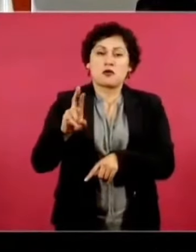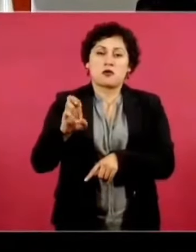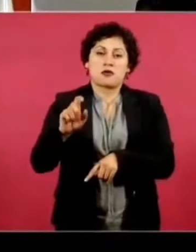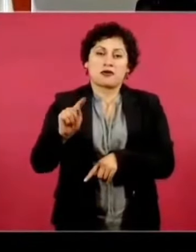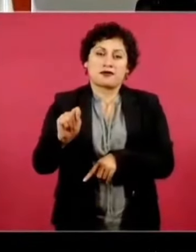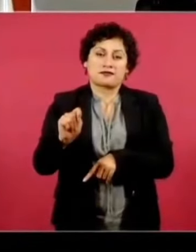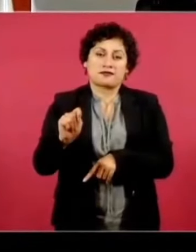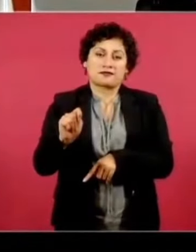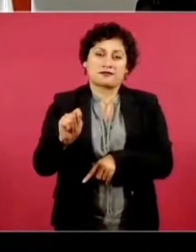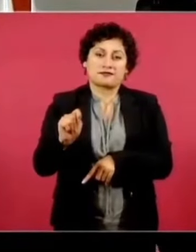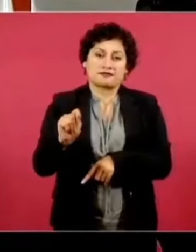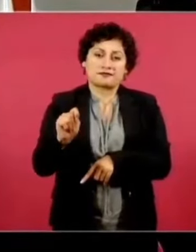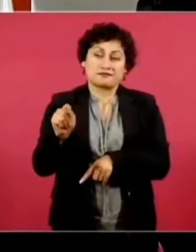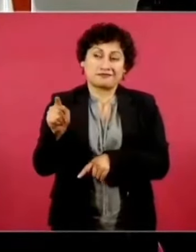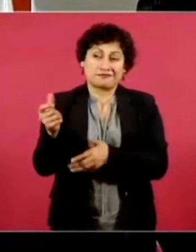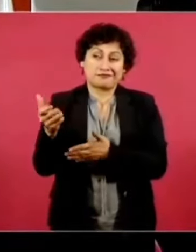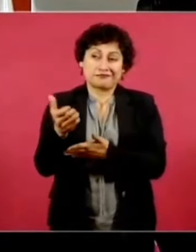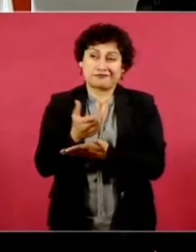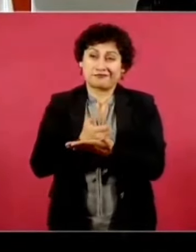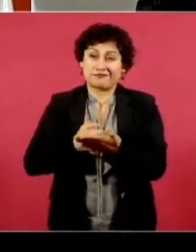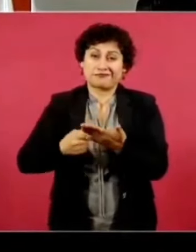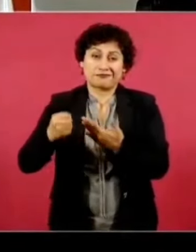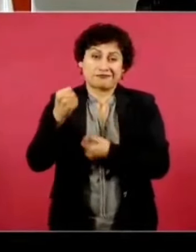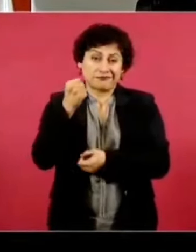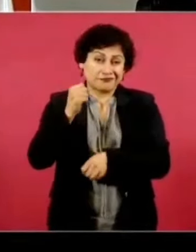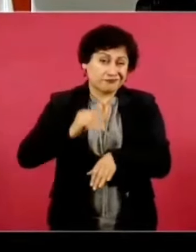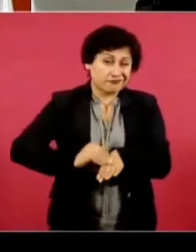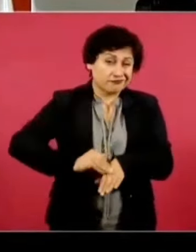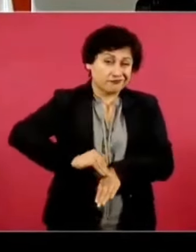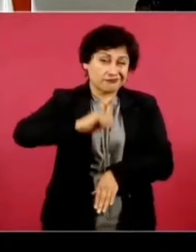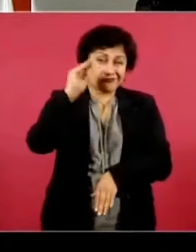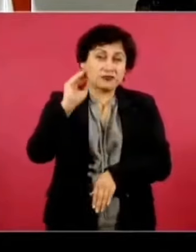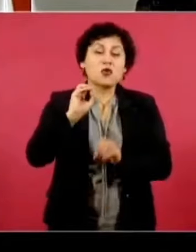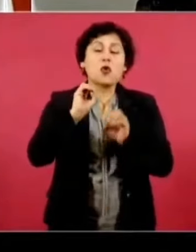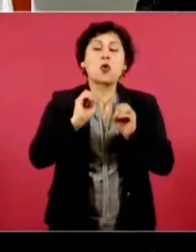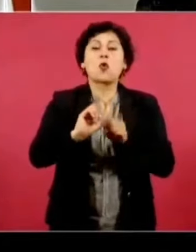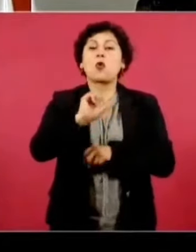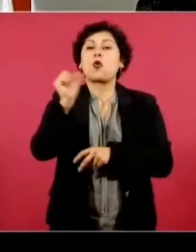Mola el mismo López orria o el mismo